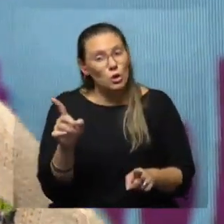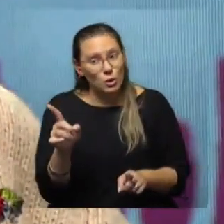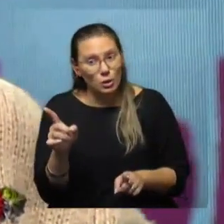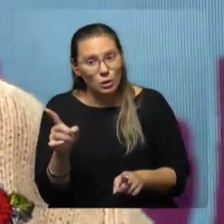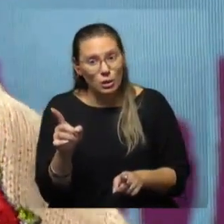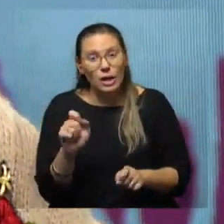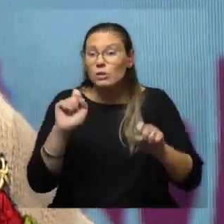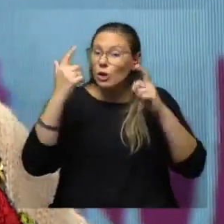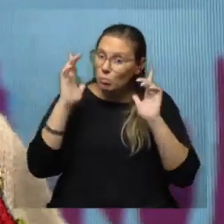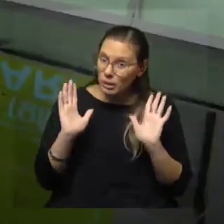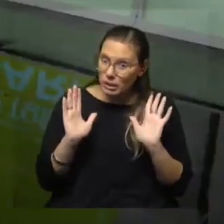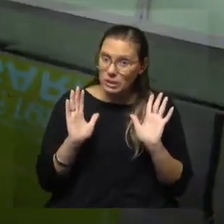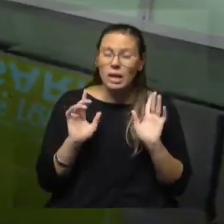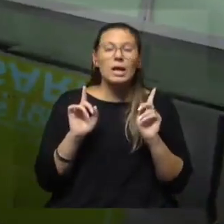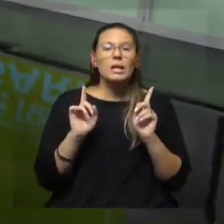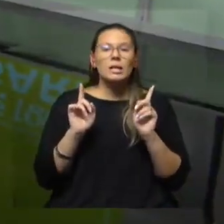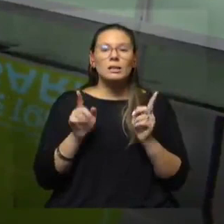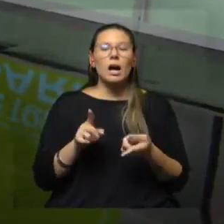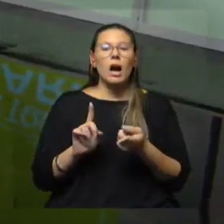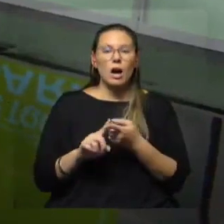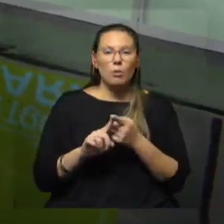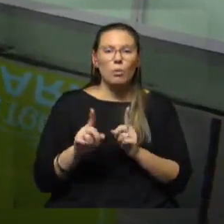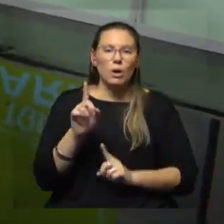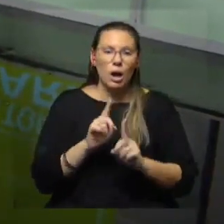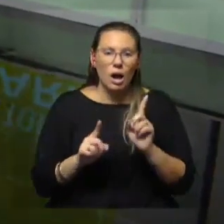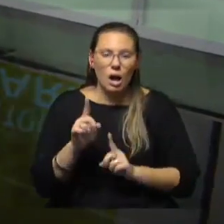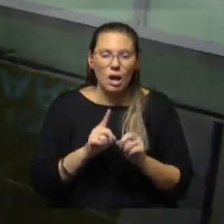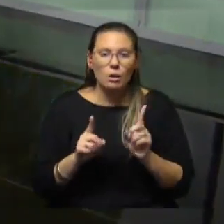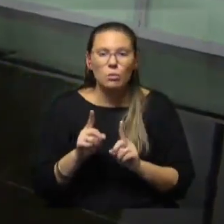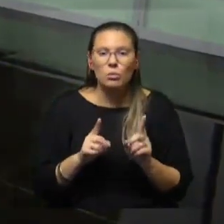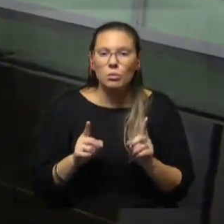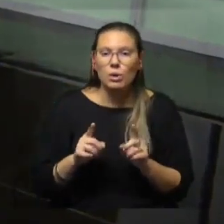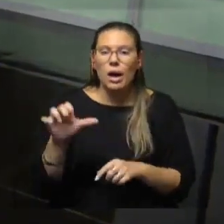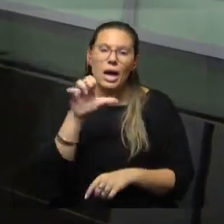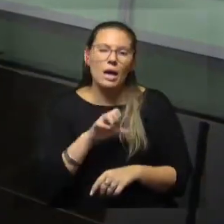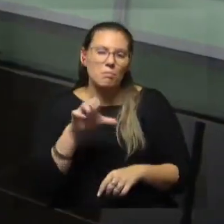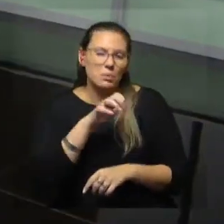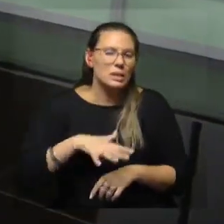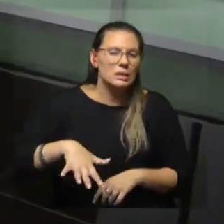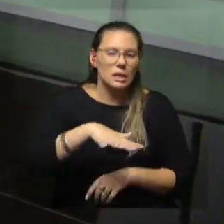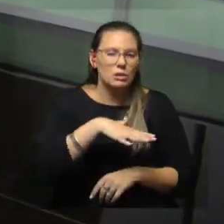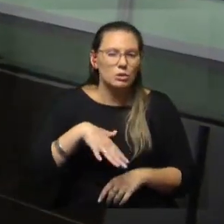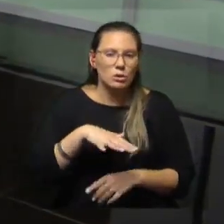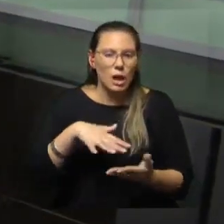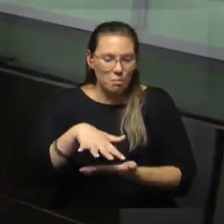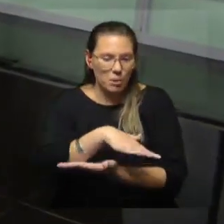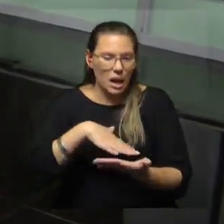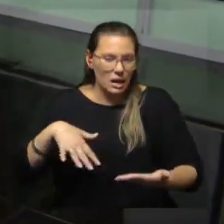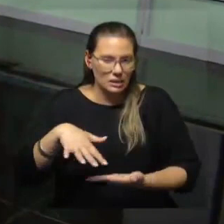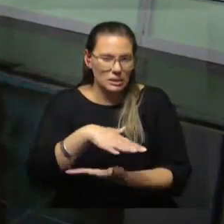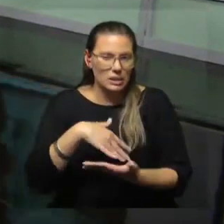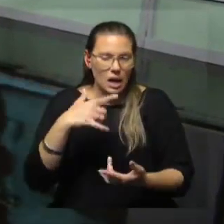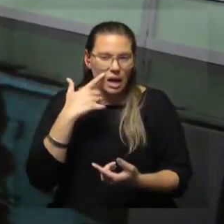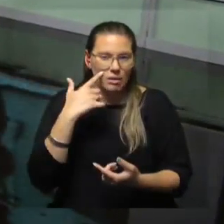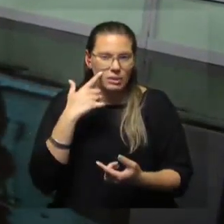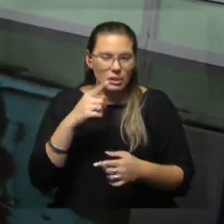Hay sorpresas. También hicimos acuerdos, con algunas alianzas con empresas de la zona, ¿no? Porque la plaza, viste que somos como